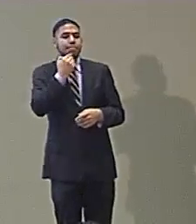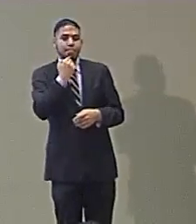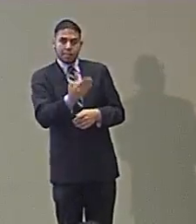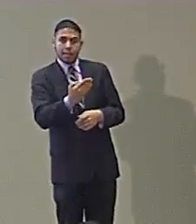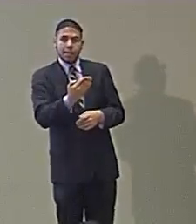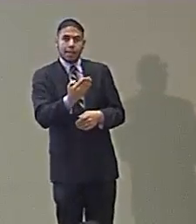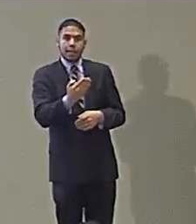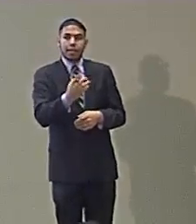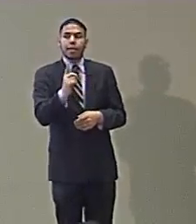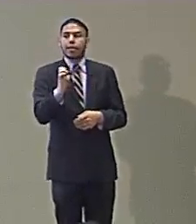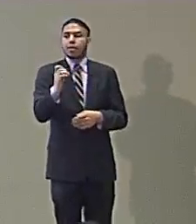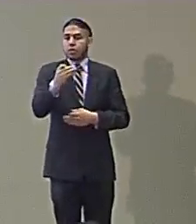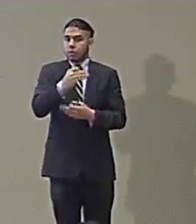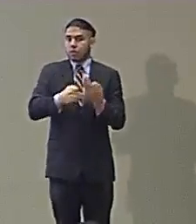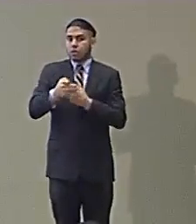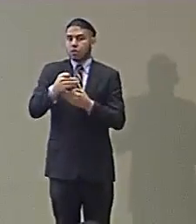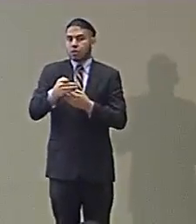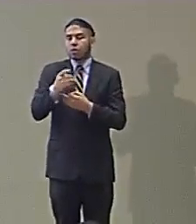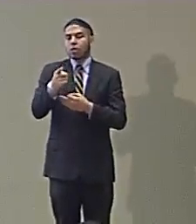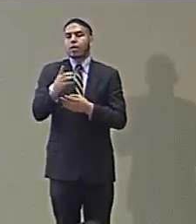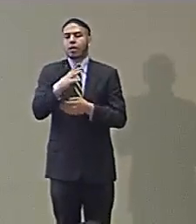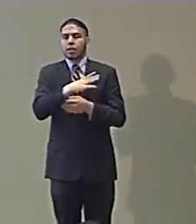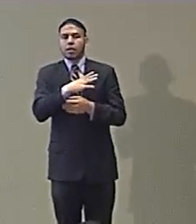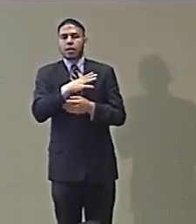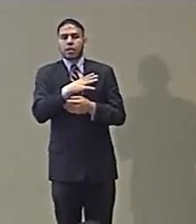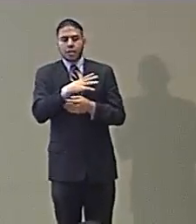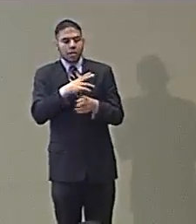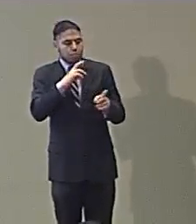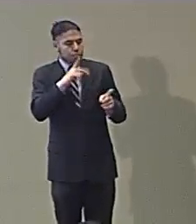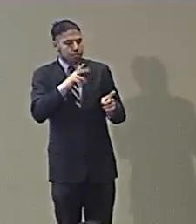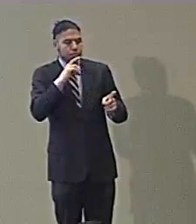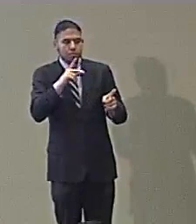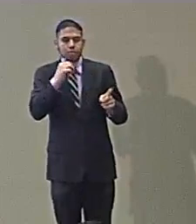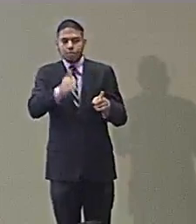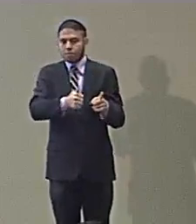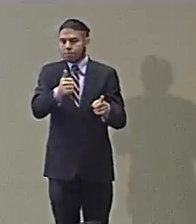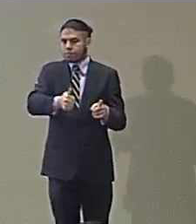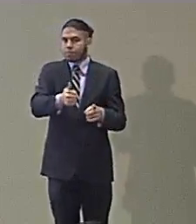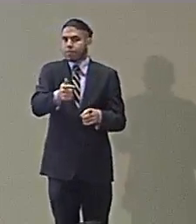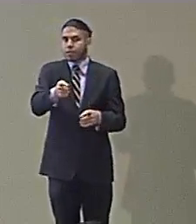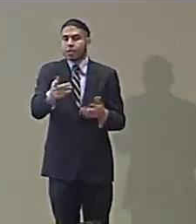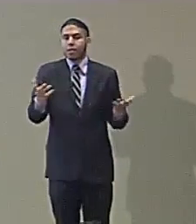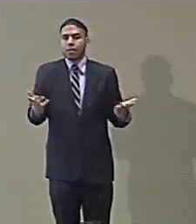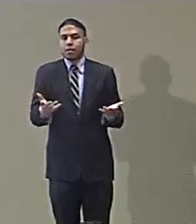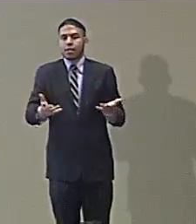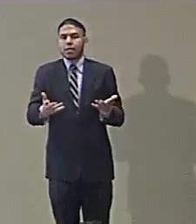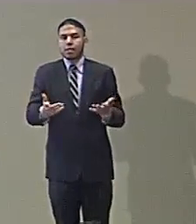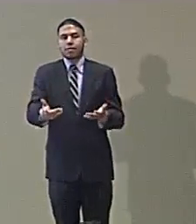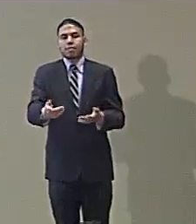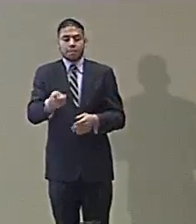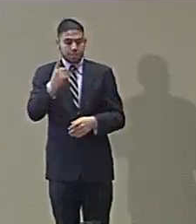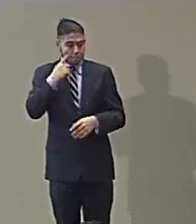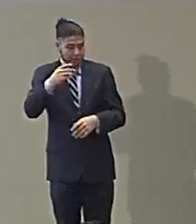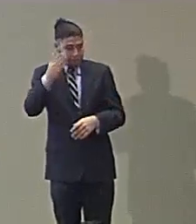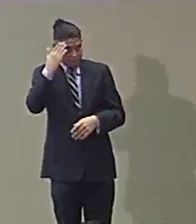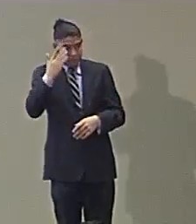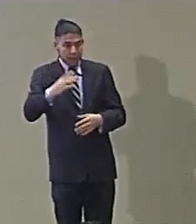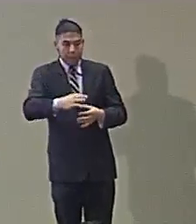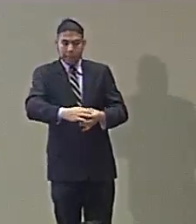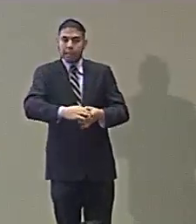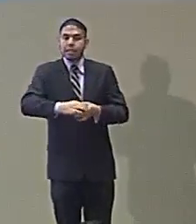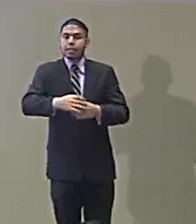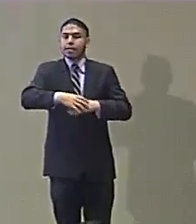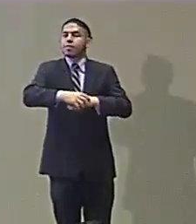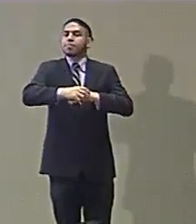bien de todos está la prosperidad de cada uno realizando el gran principio de solidaridad sobre el que deben